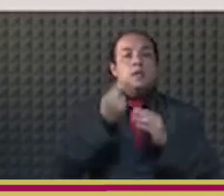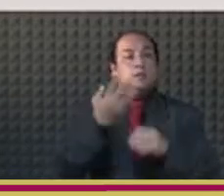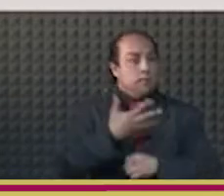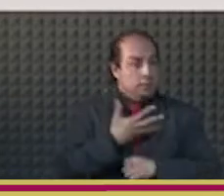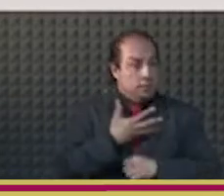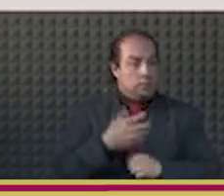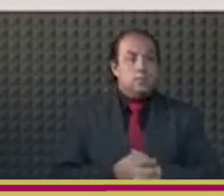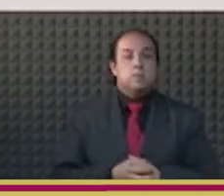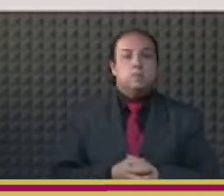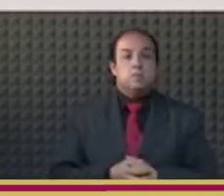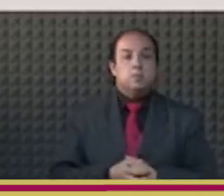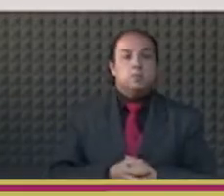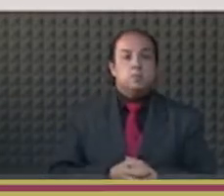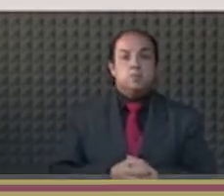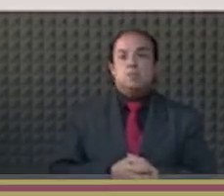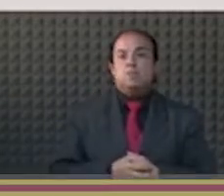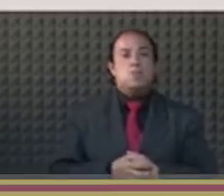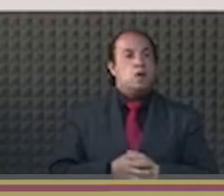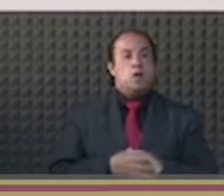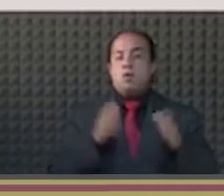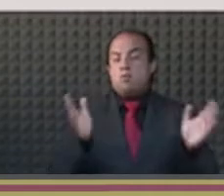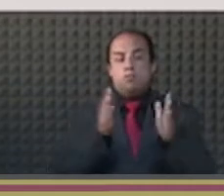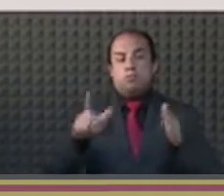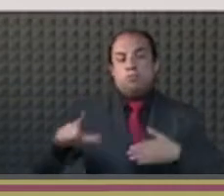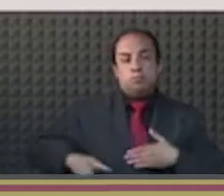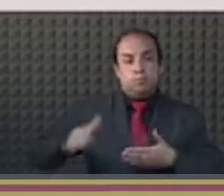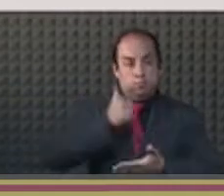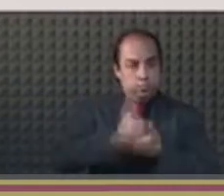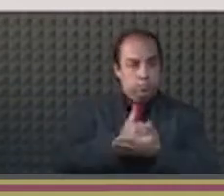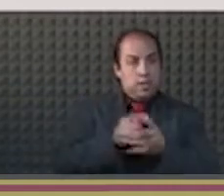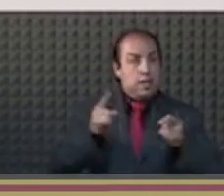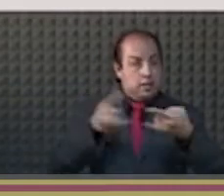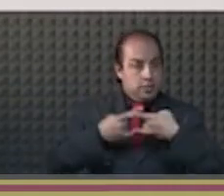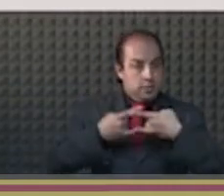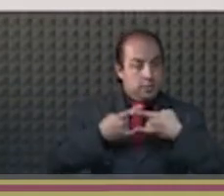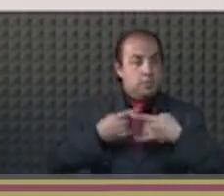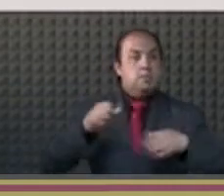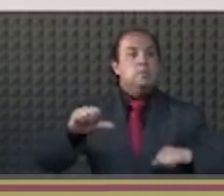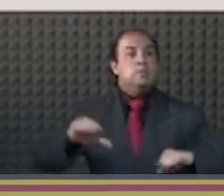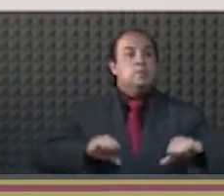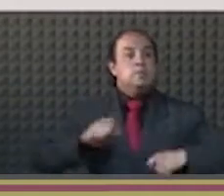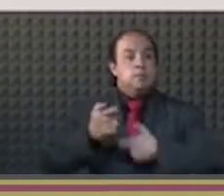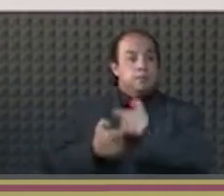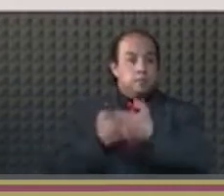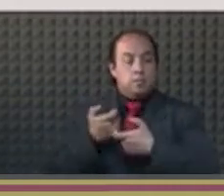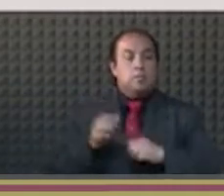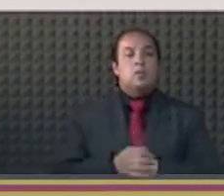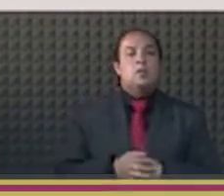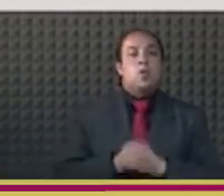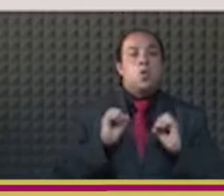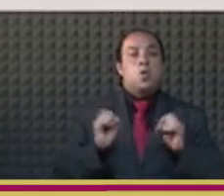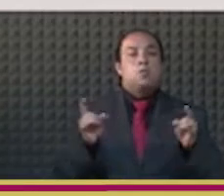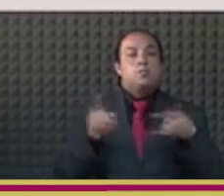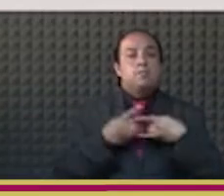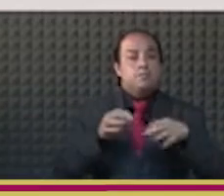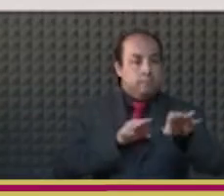aplicar. No promoveremos desde el gobierno de la ciudad el cierre de la economía ni el cierre de